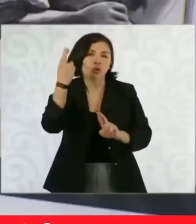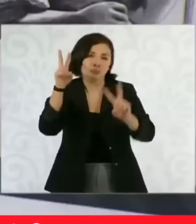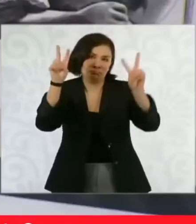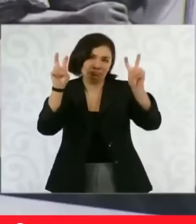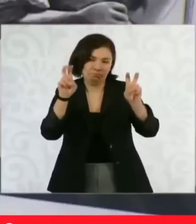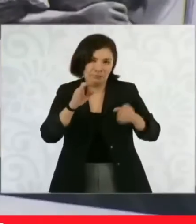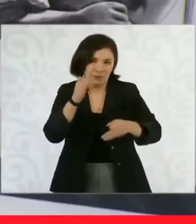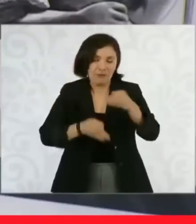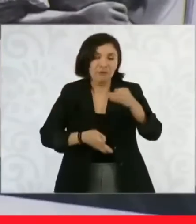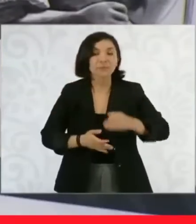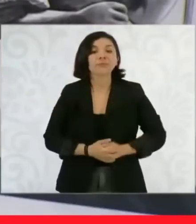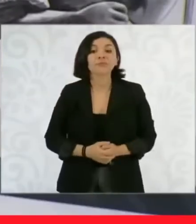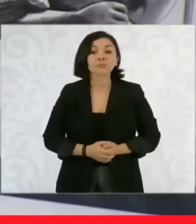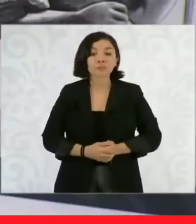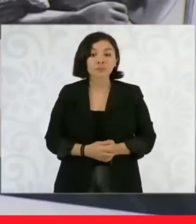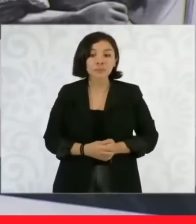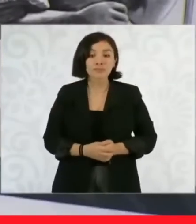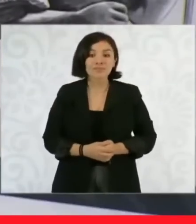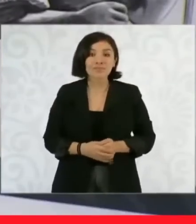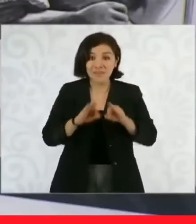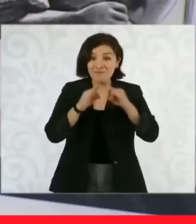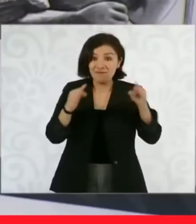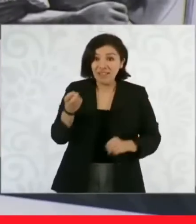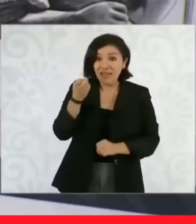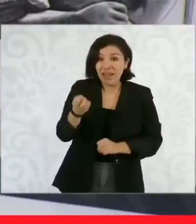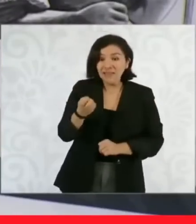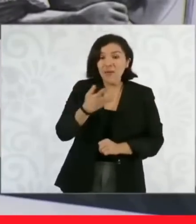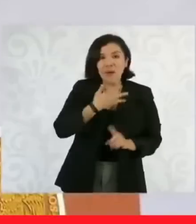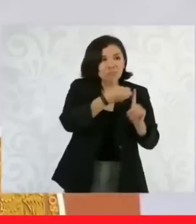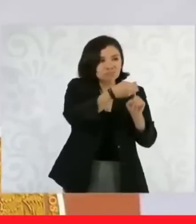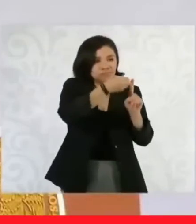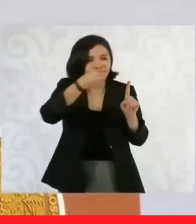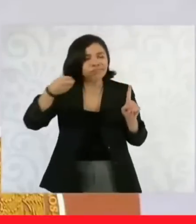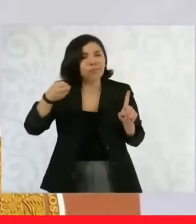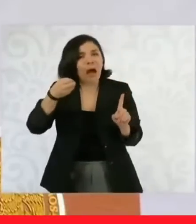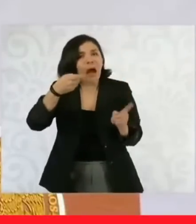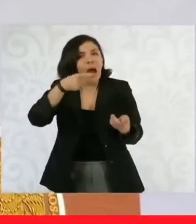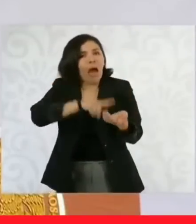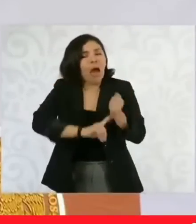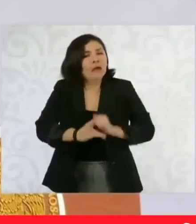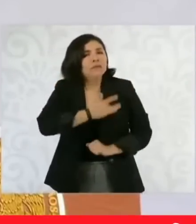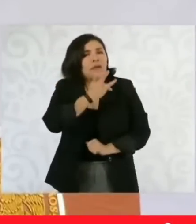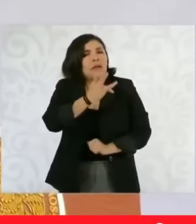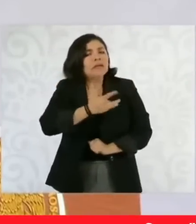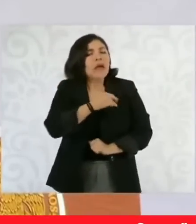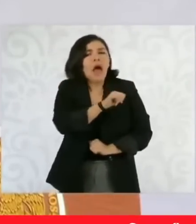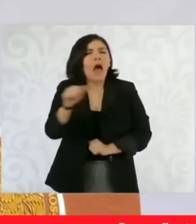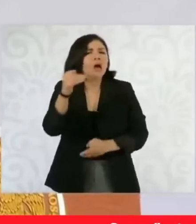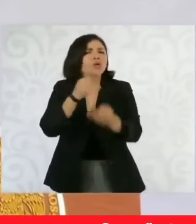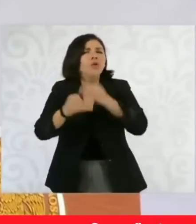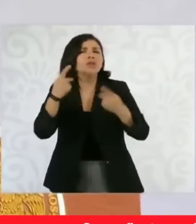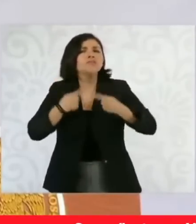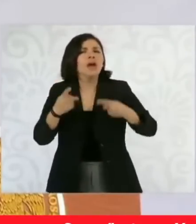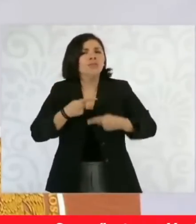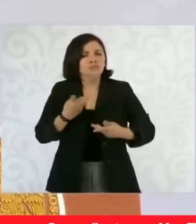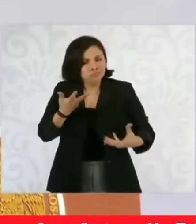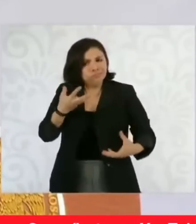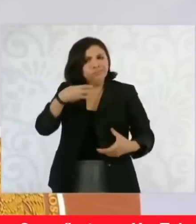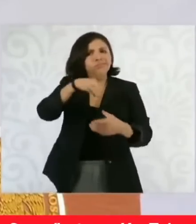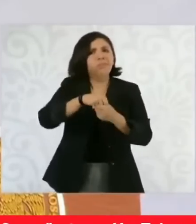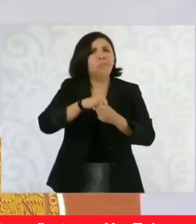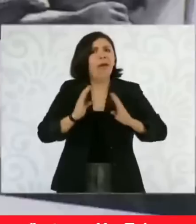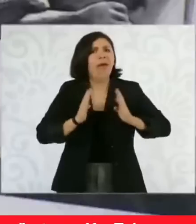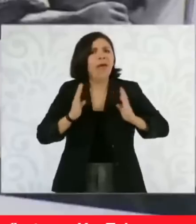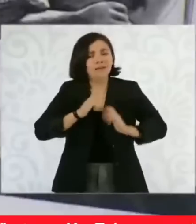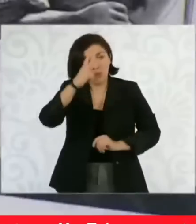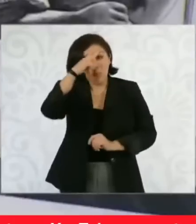cita. Esta frase encierra el sentir de todo integrante del ejército mexicano por